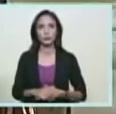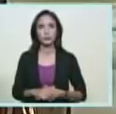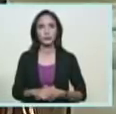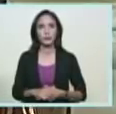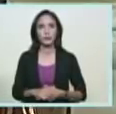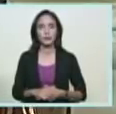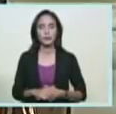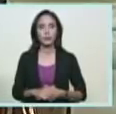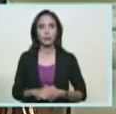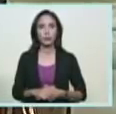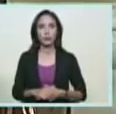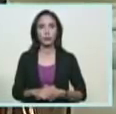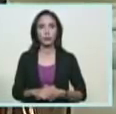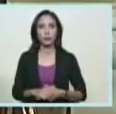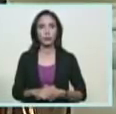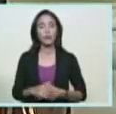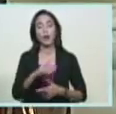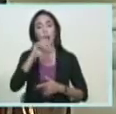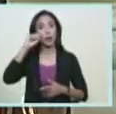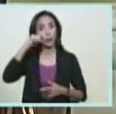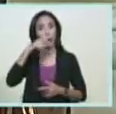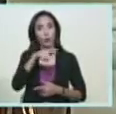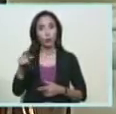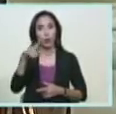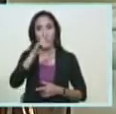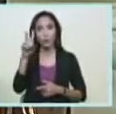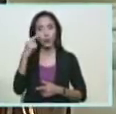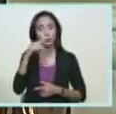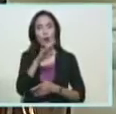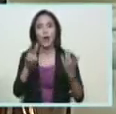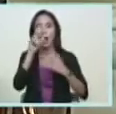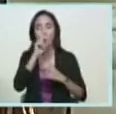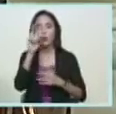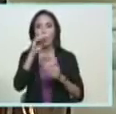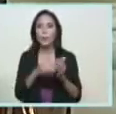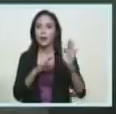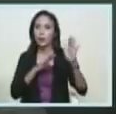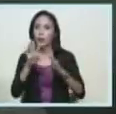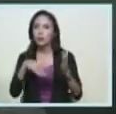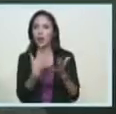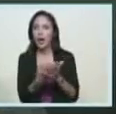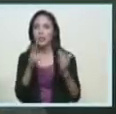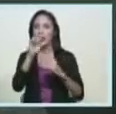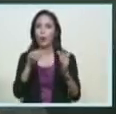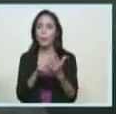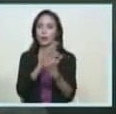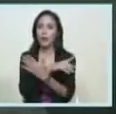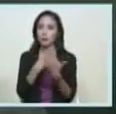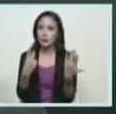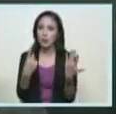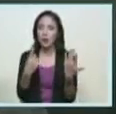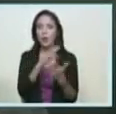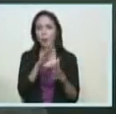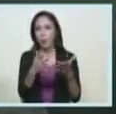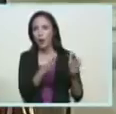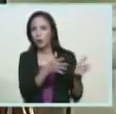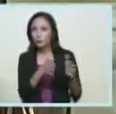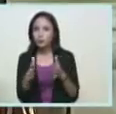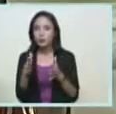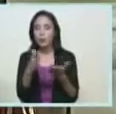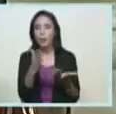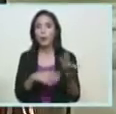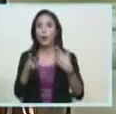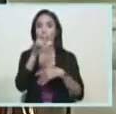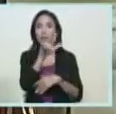deben recordar todos los venezolanos que tuvimos entre los años 2014 15 16 y 17 más de